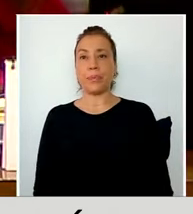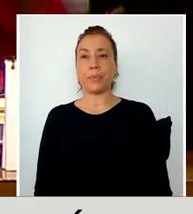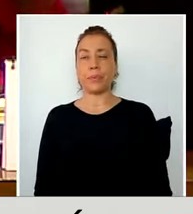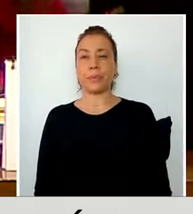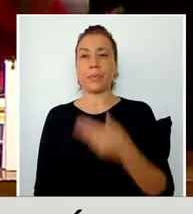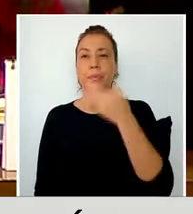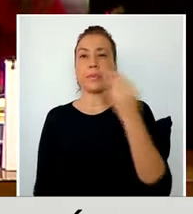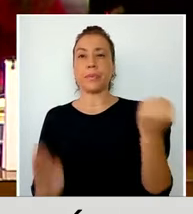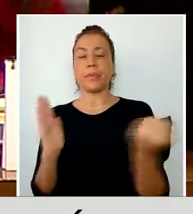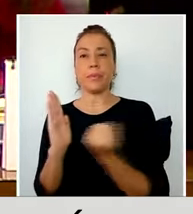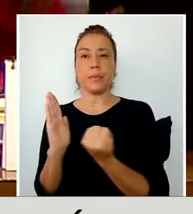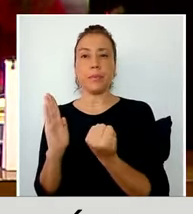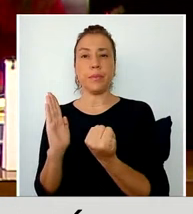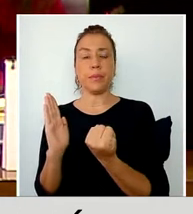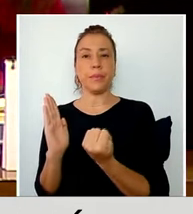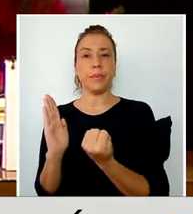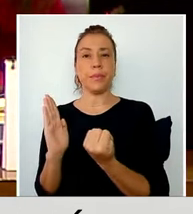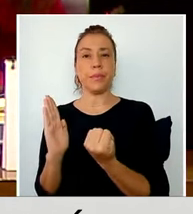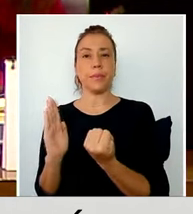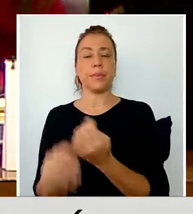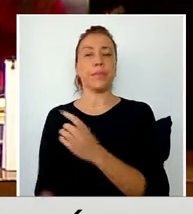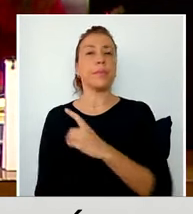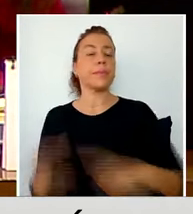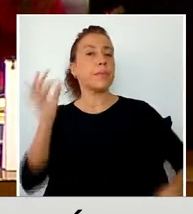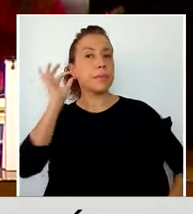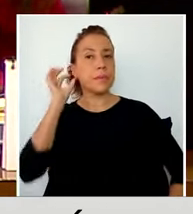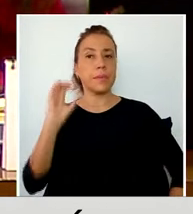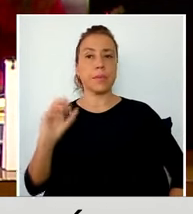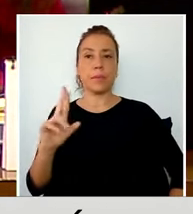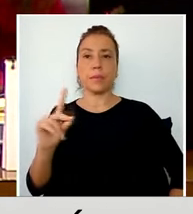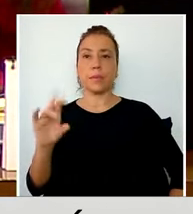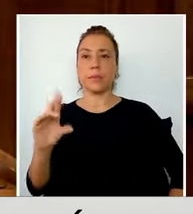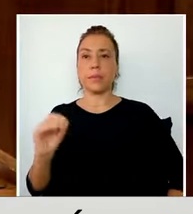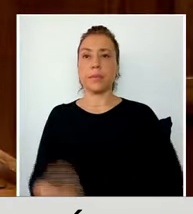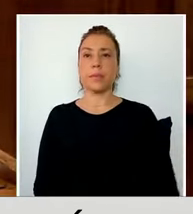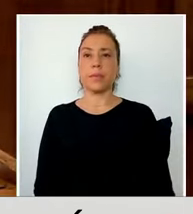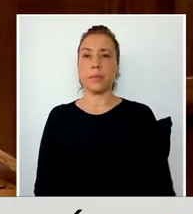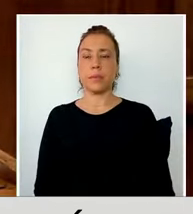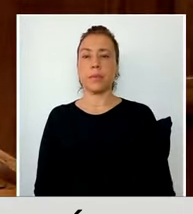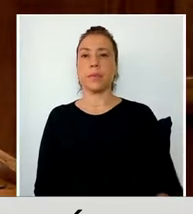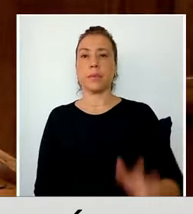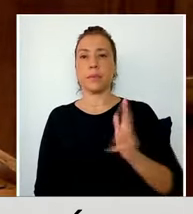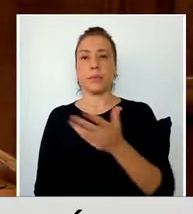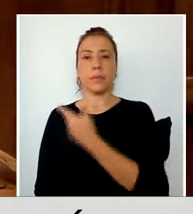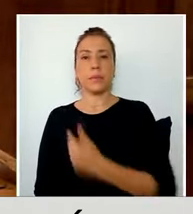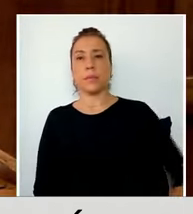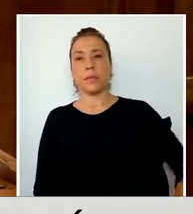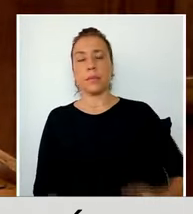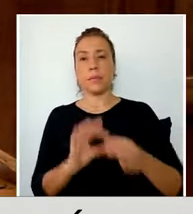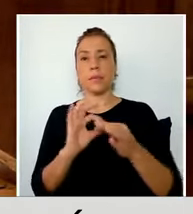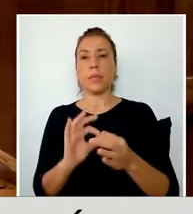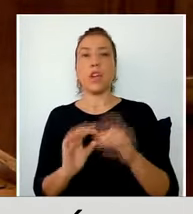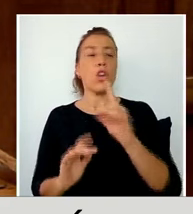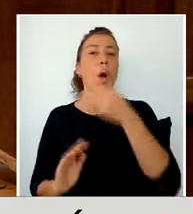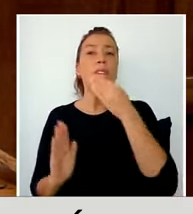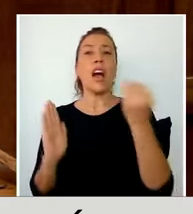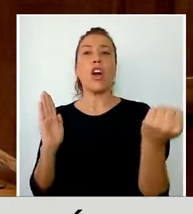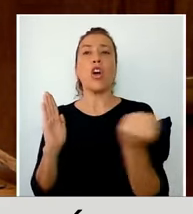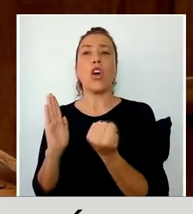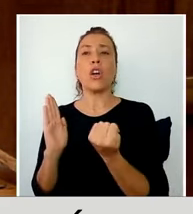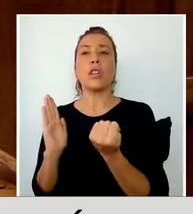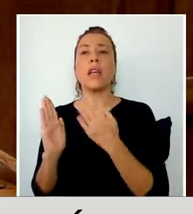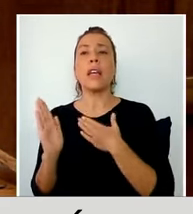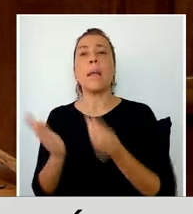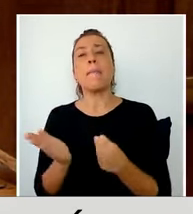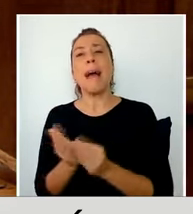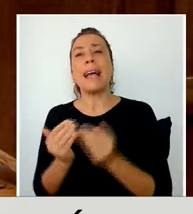tiene la palabra la diputada Cordero señor presidente Muchas gracias no es para hablar en contra es para ampliar el tema